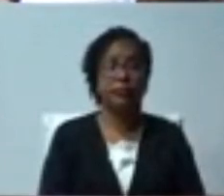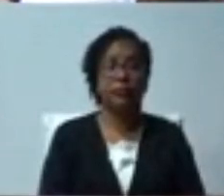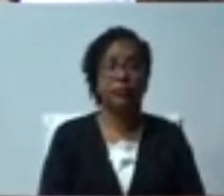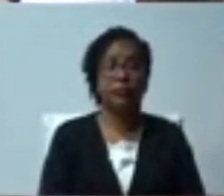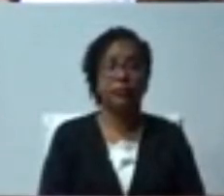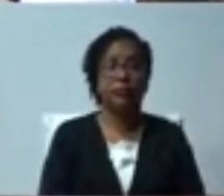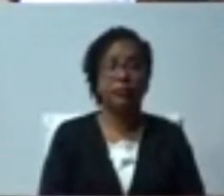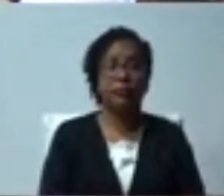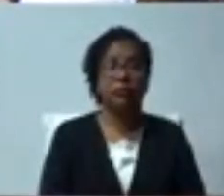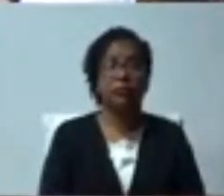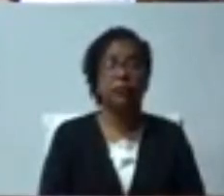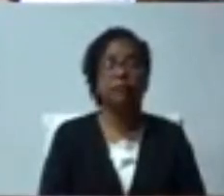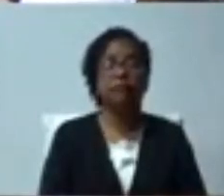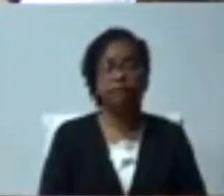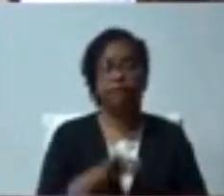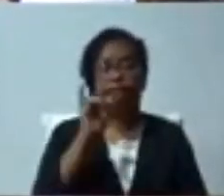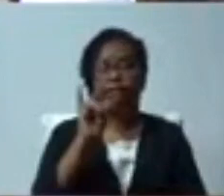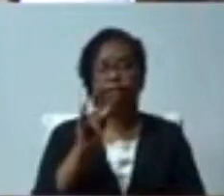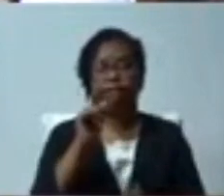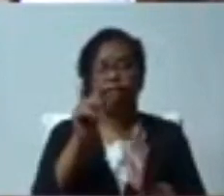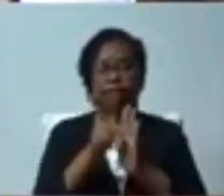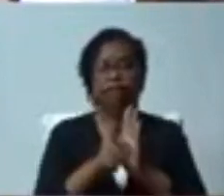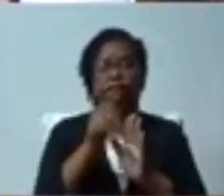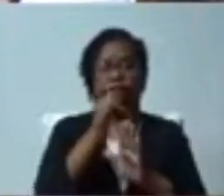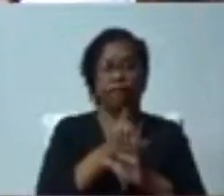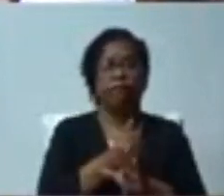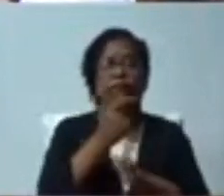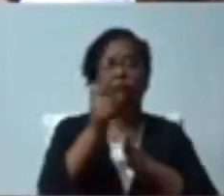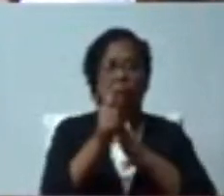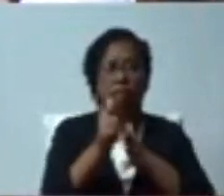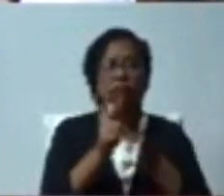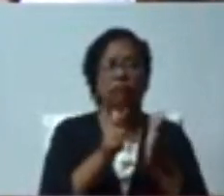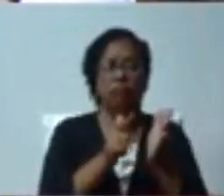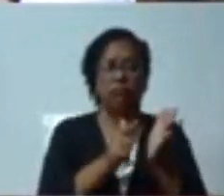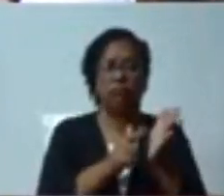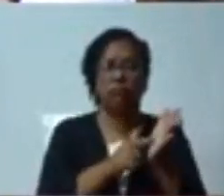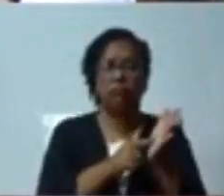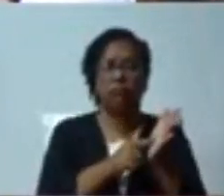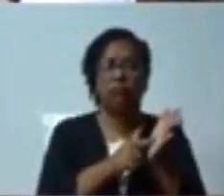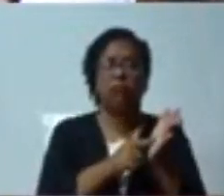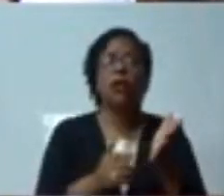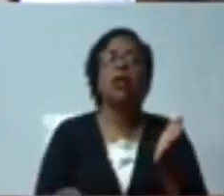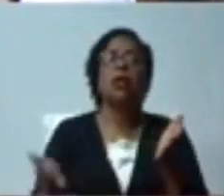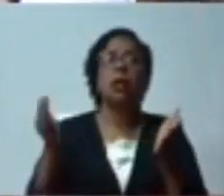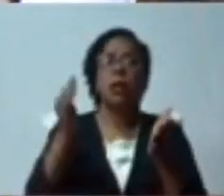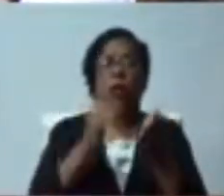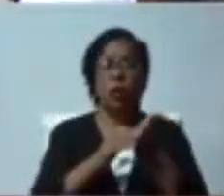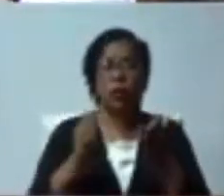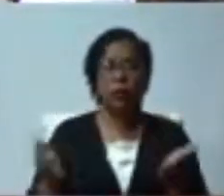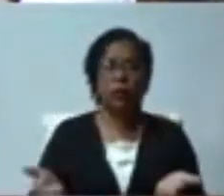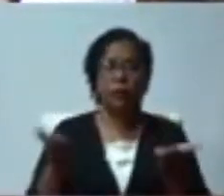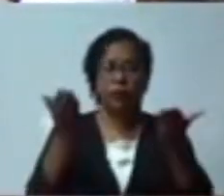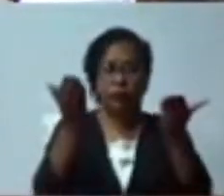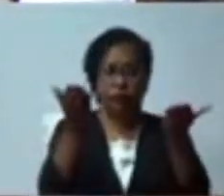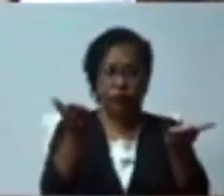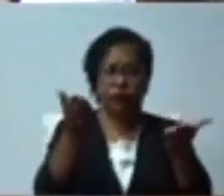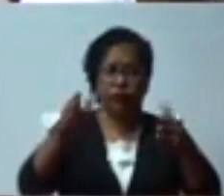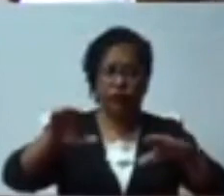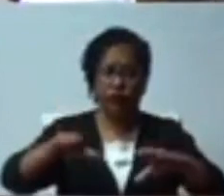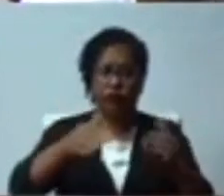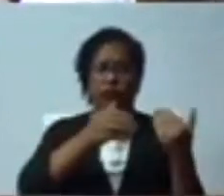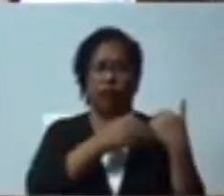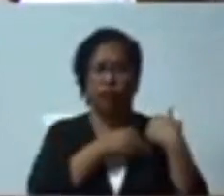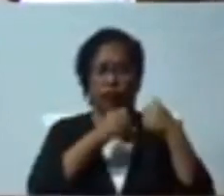que este proyecto de ley, y que fue remitido de nuevo a comisión porque se hizo una consulta con la